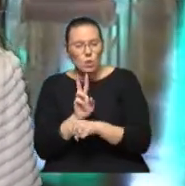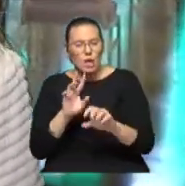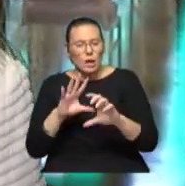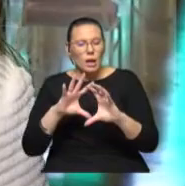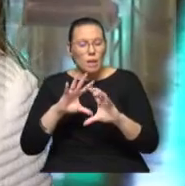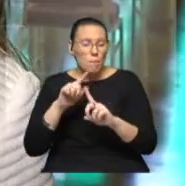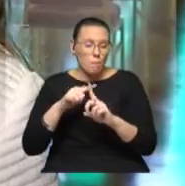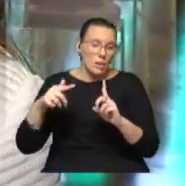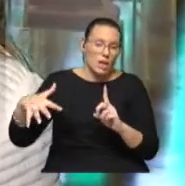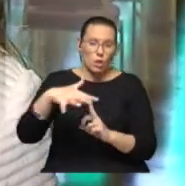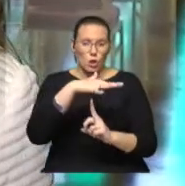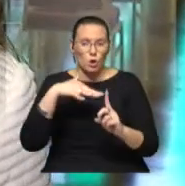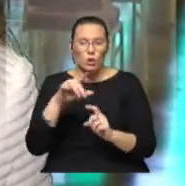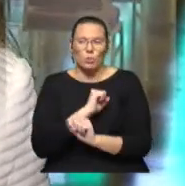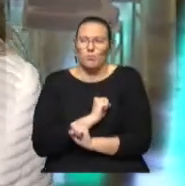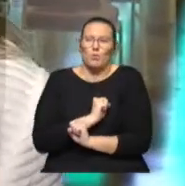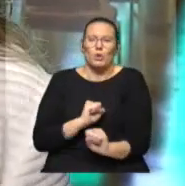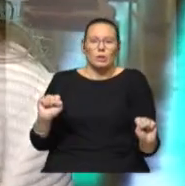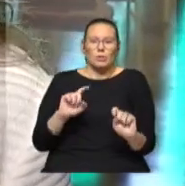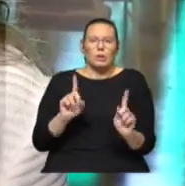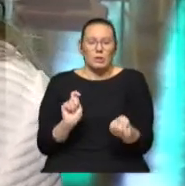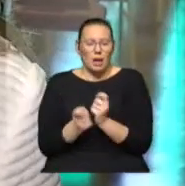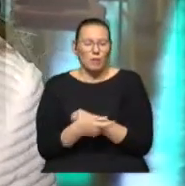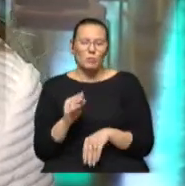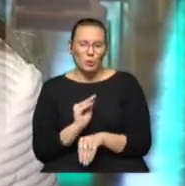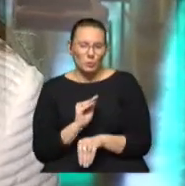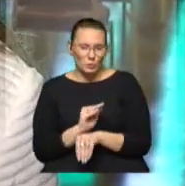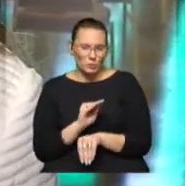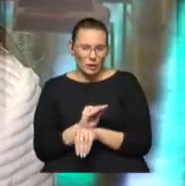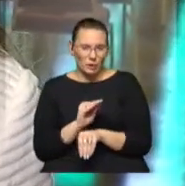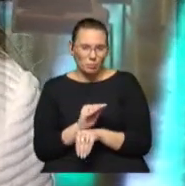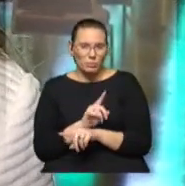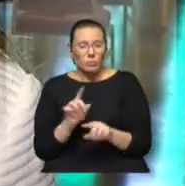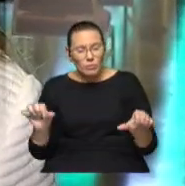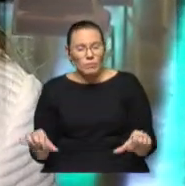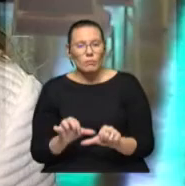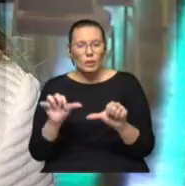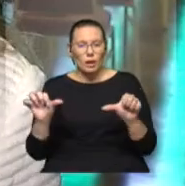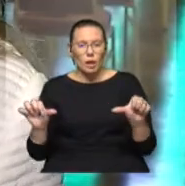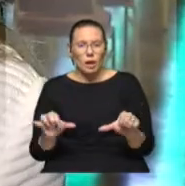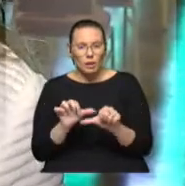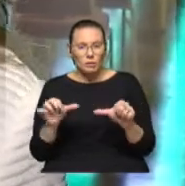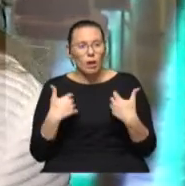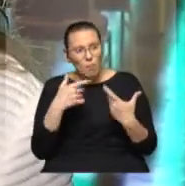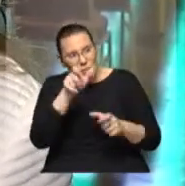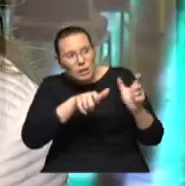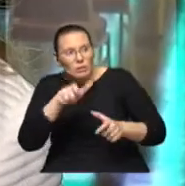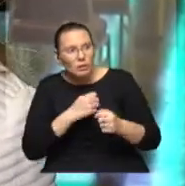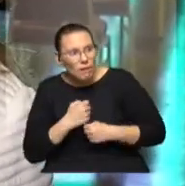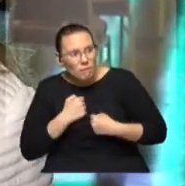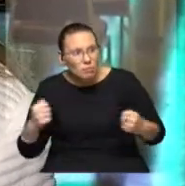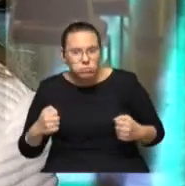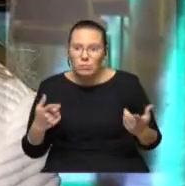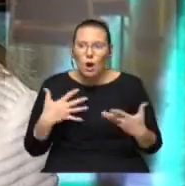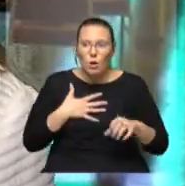ambiente no se pueden llevar adelante sin un cambio cultural y sin una acción proactiva por parte de las personas,